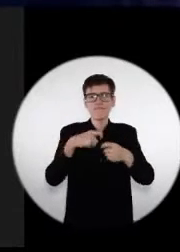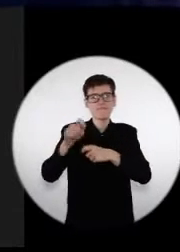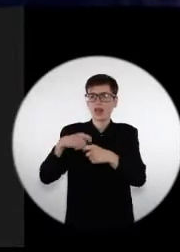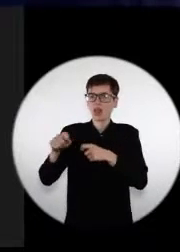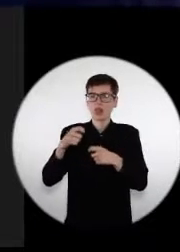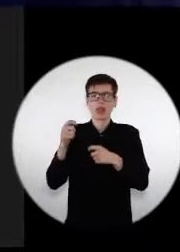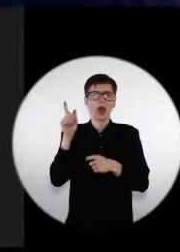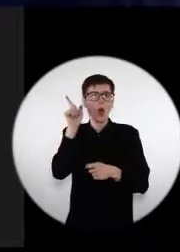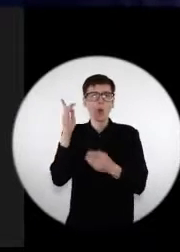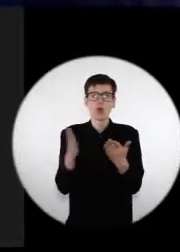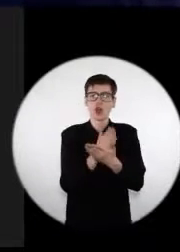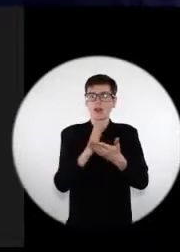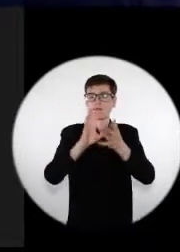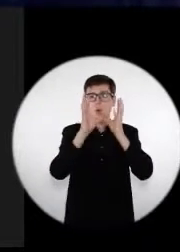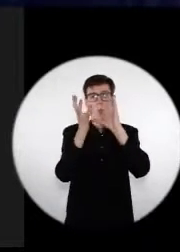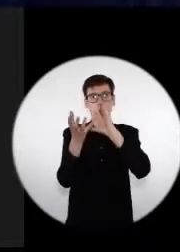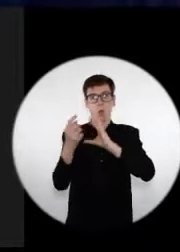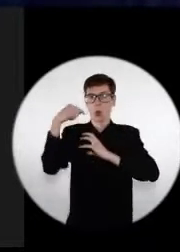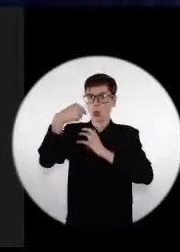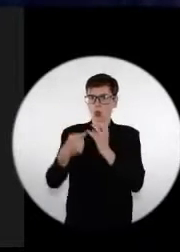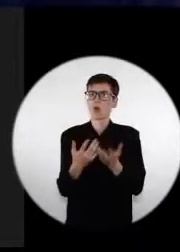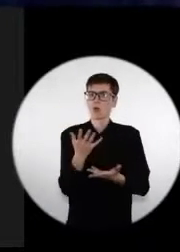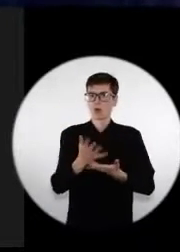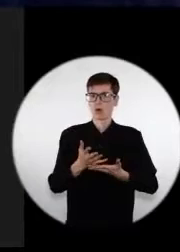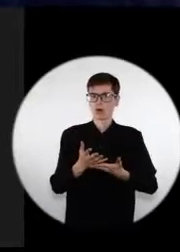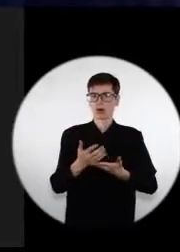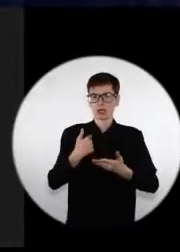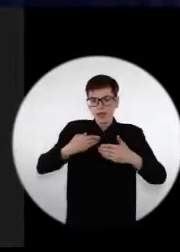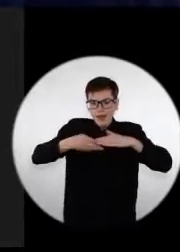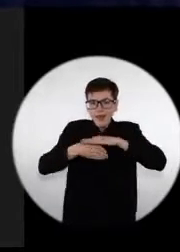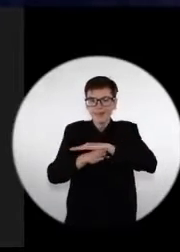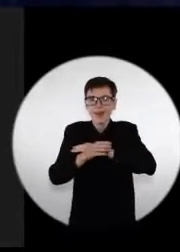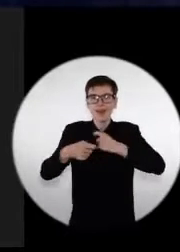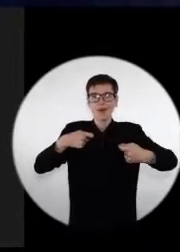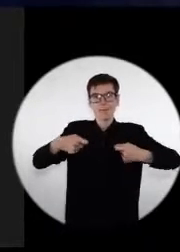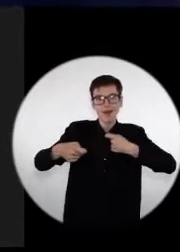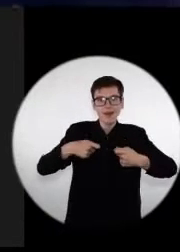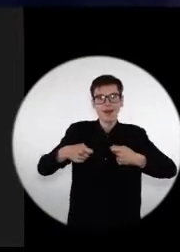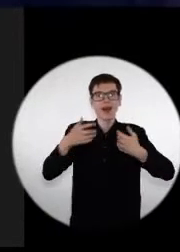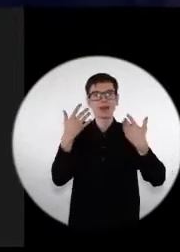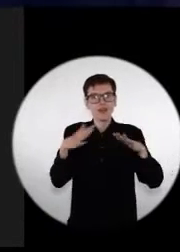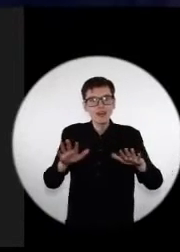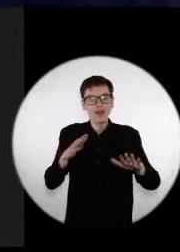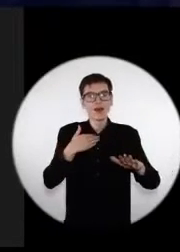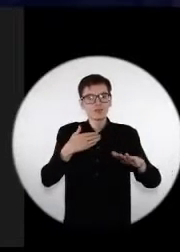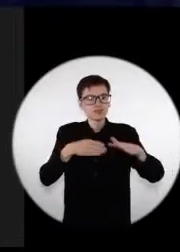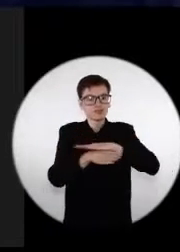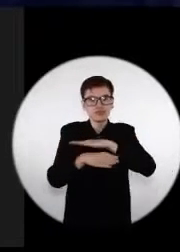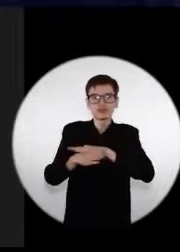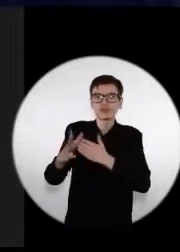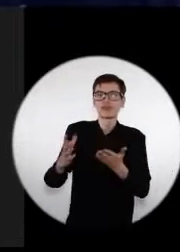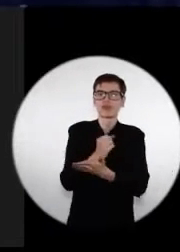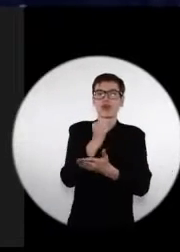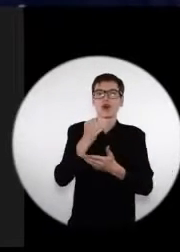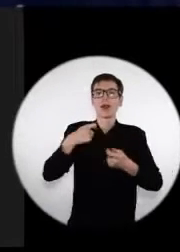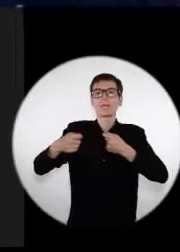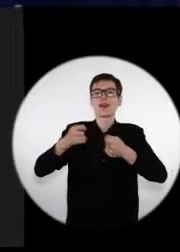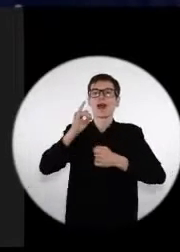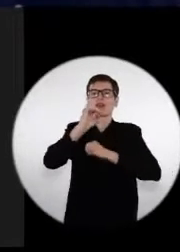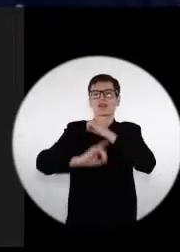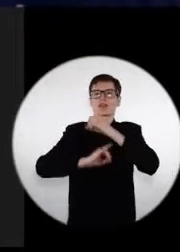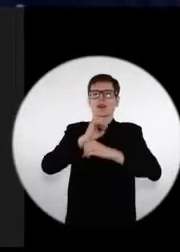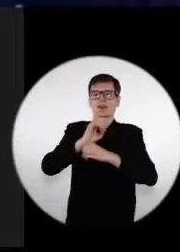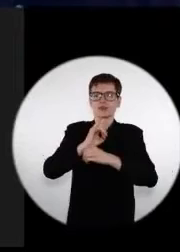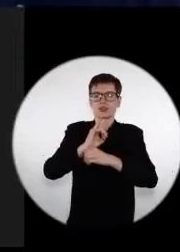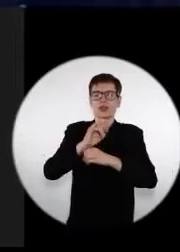vendemos nuestros libros los vendemos en plataformas donde se venden audiolibros en todo el mundo estamos ya